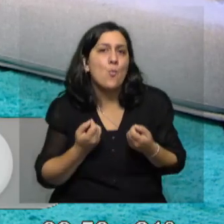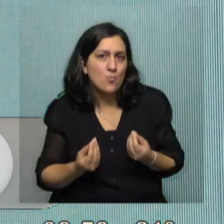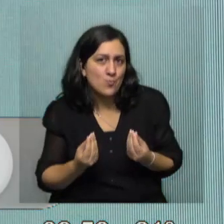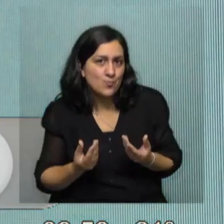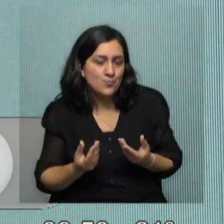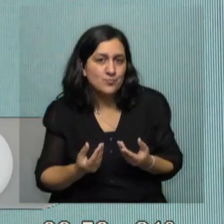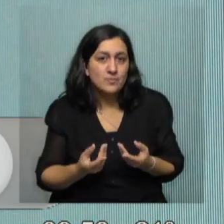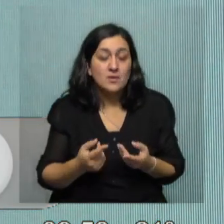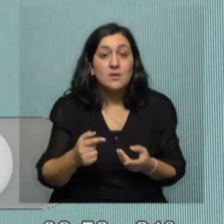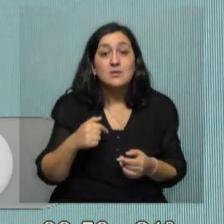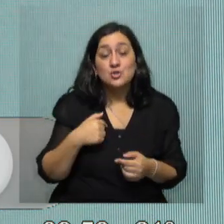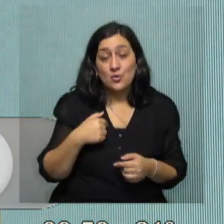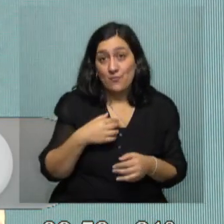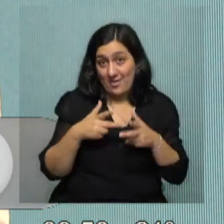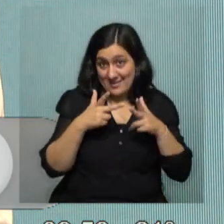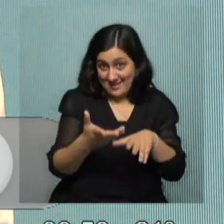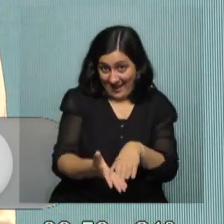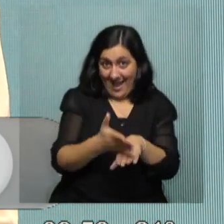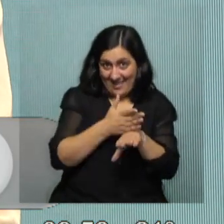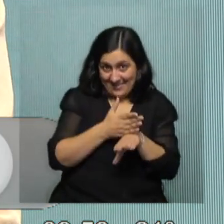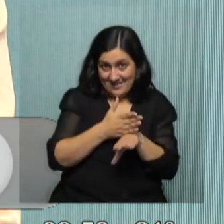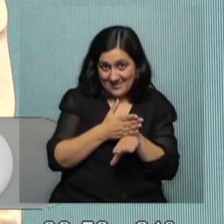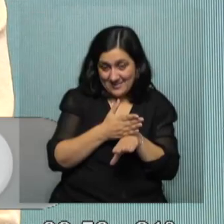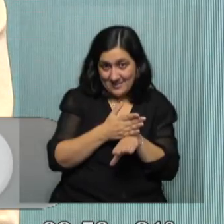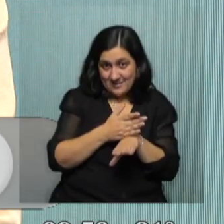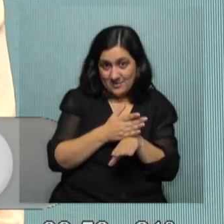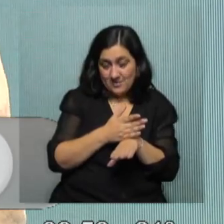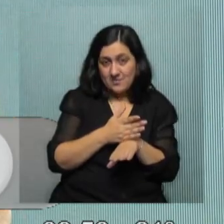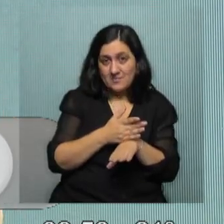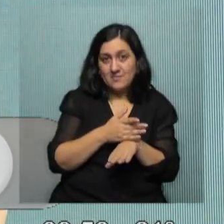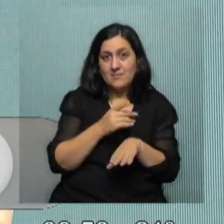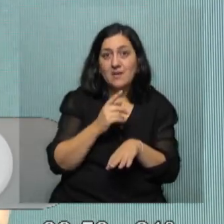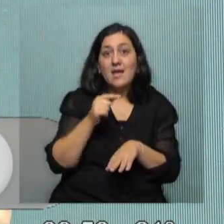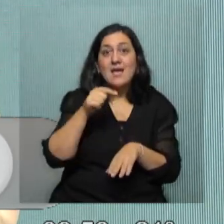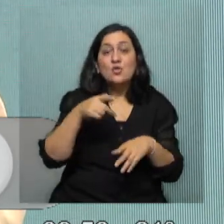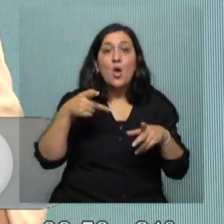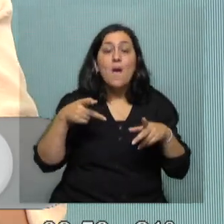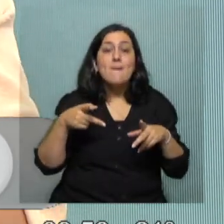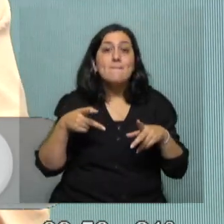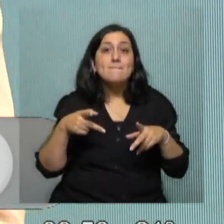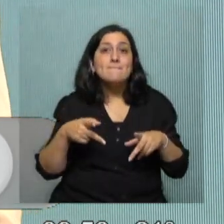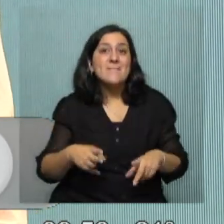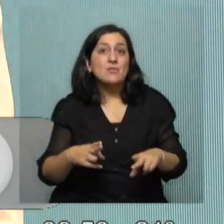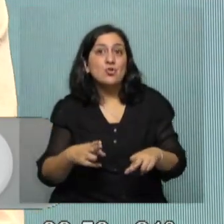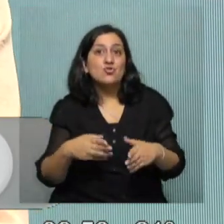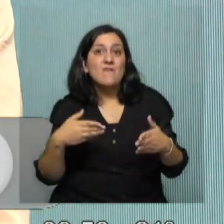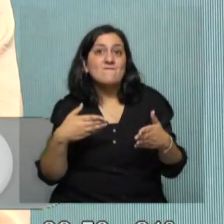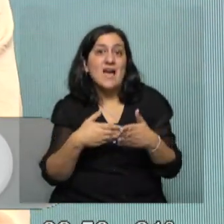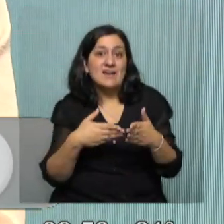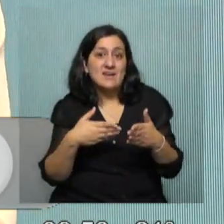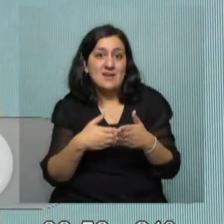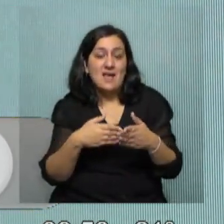Igual voy uno. A quebrar una lanza antes de que empieces a hablar de otros métodos métodos de barrera.